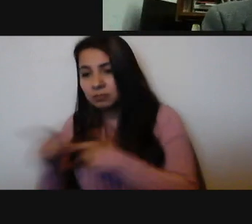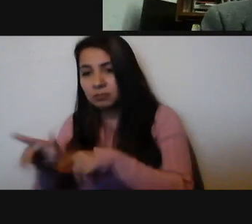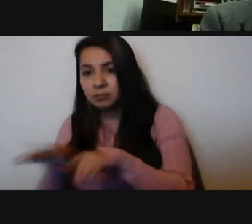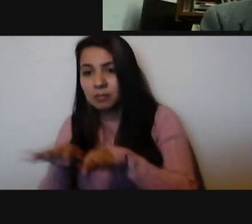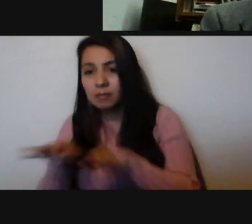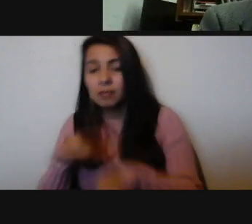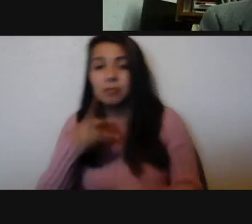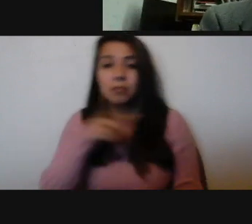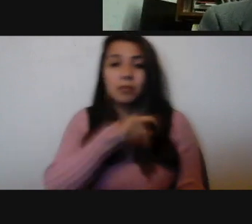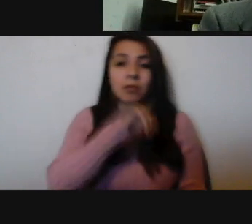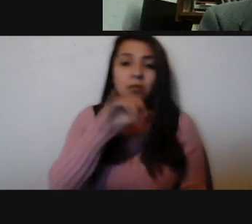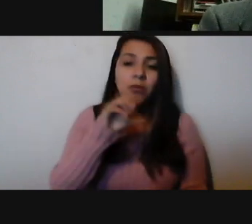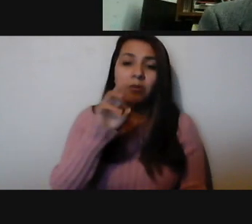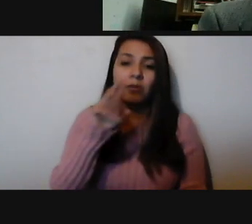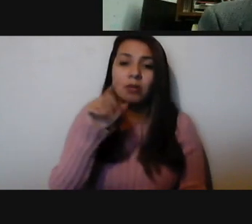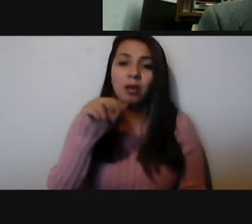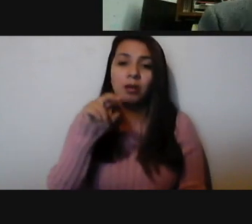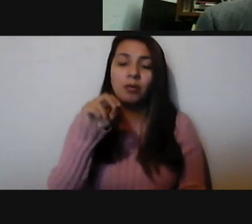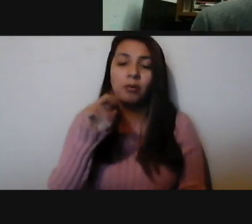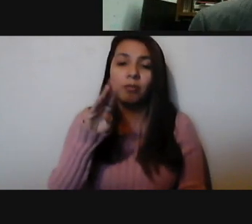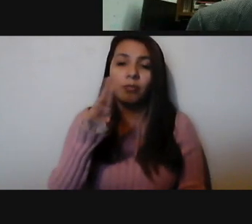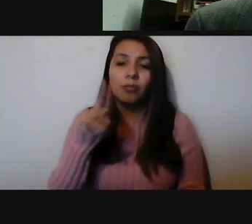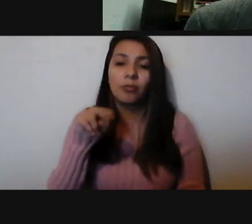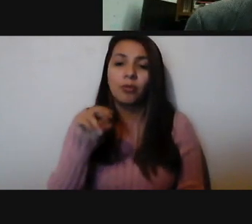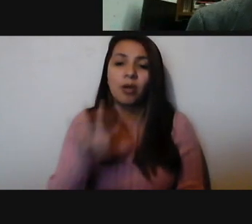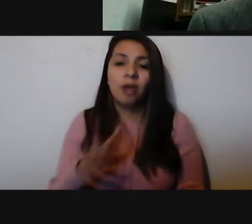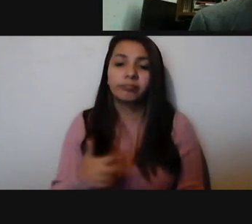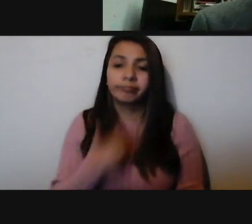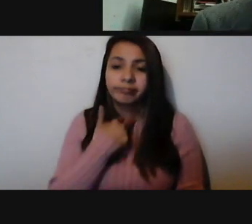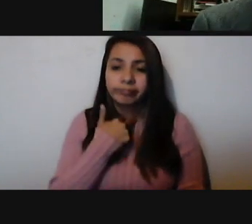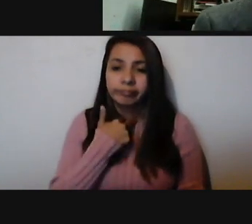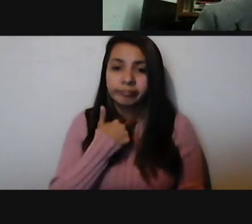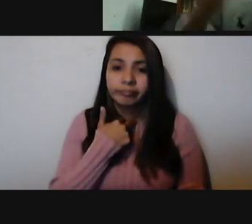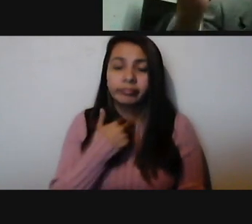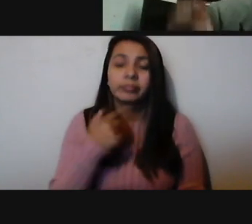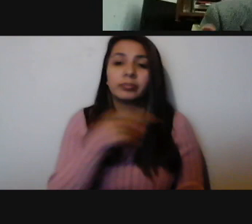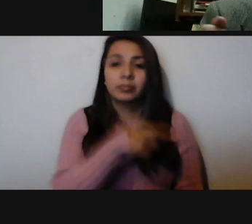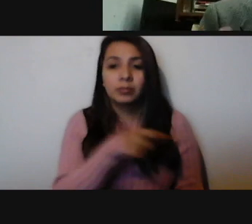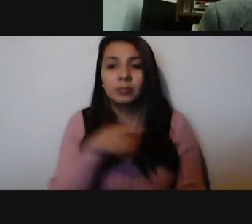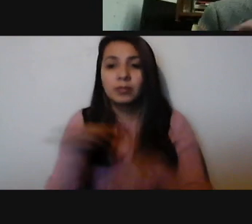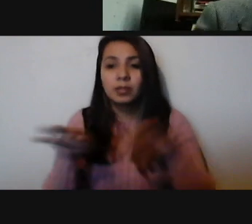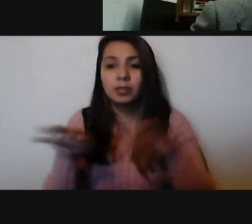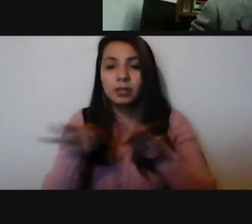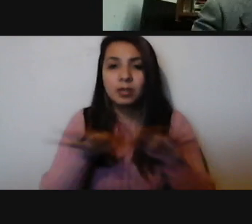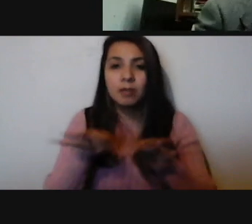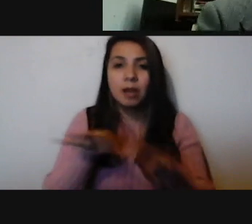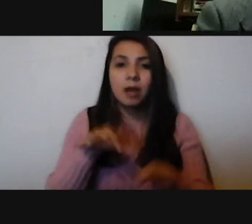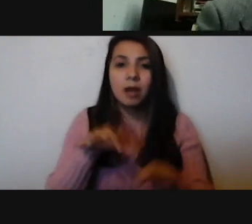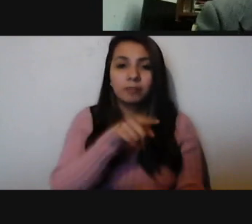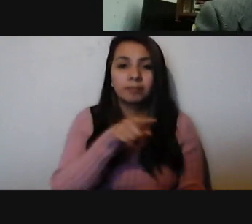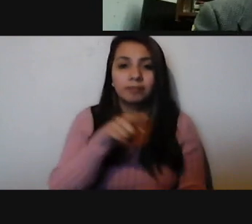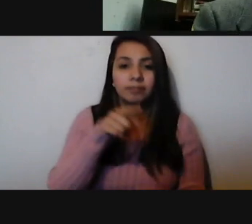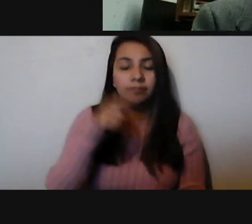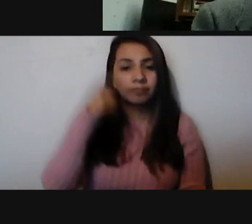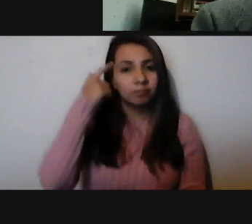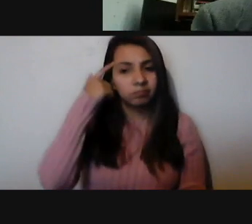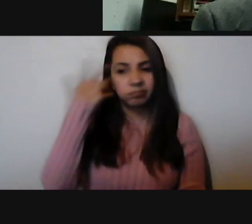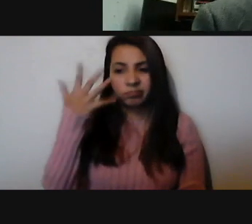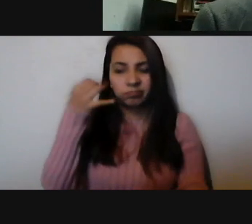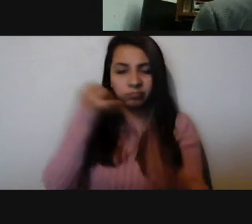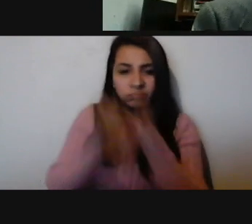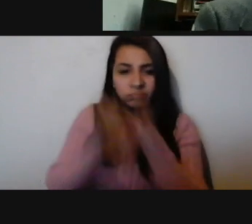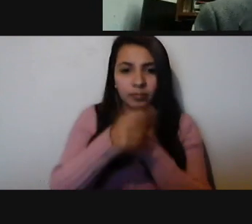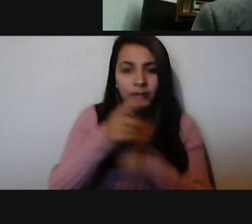después siguió con su misma línea de trabajo, pero pues Giordano Bruno ya no pudo. Y entonces es un investigador que en su línea de